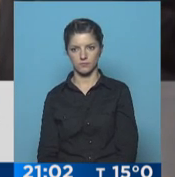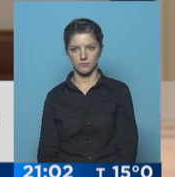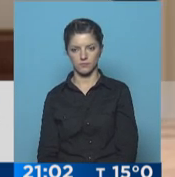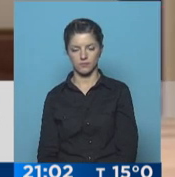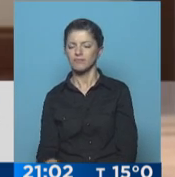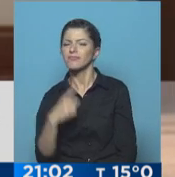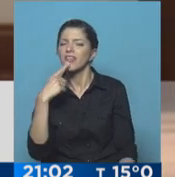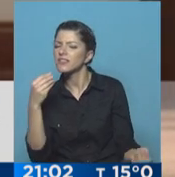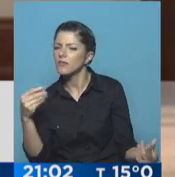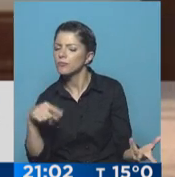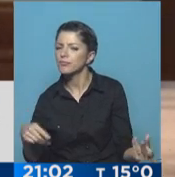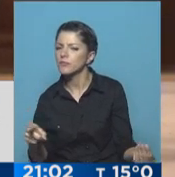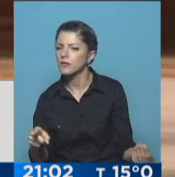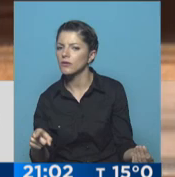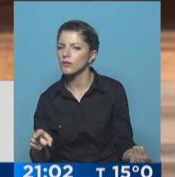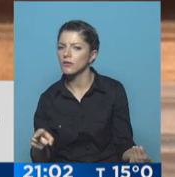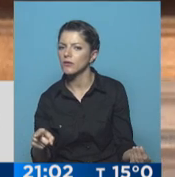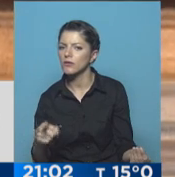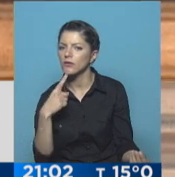¿Qué dicen?